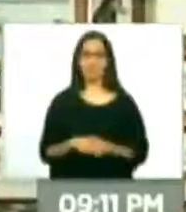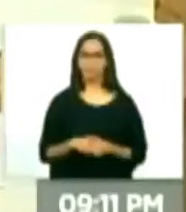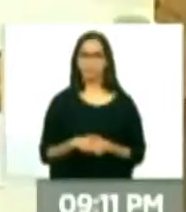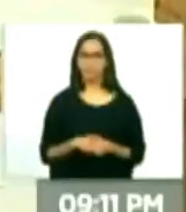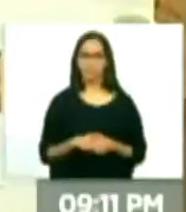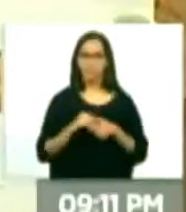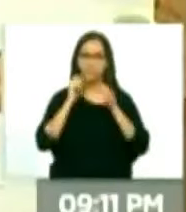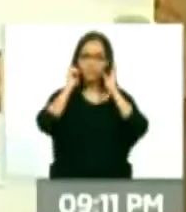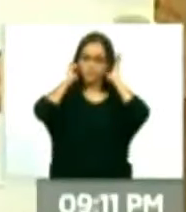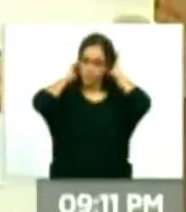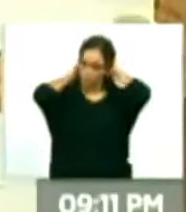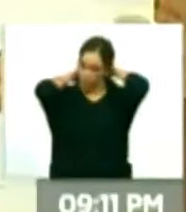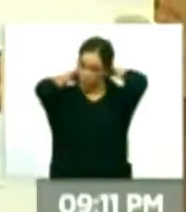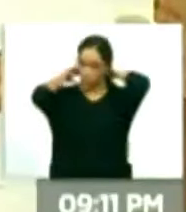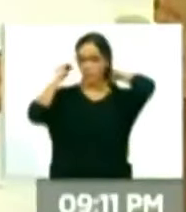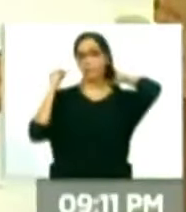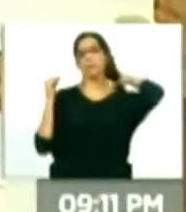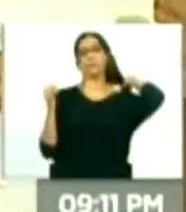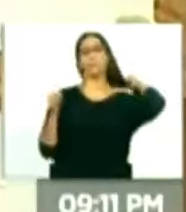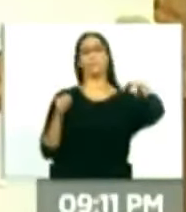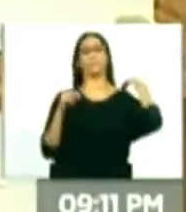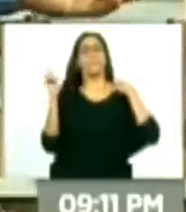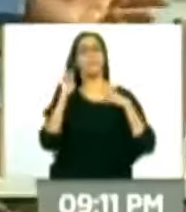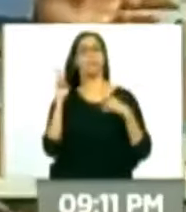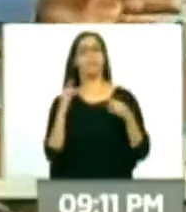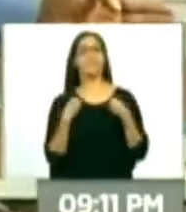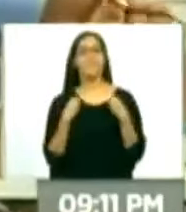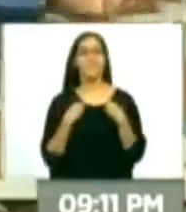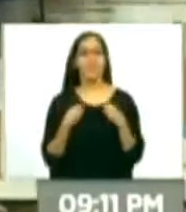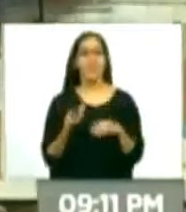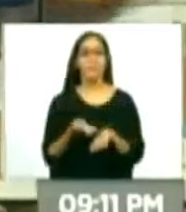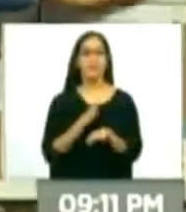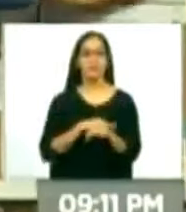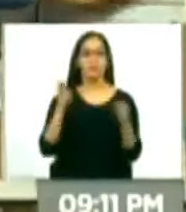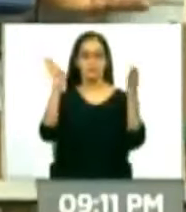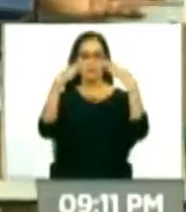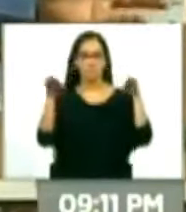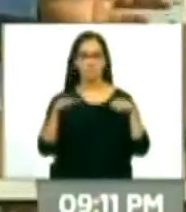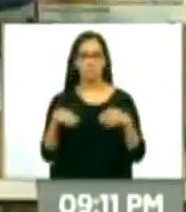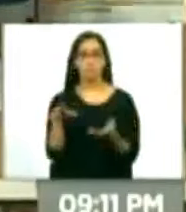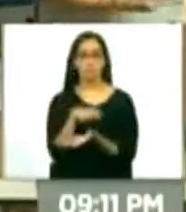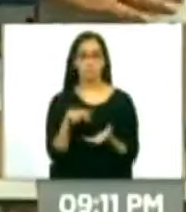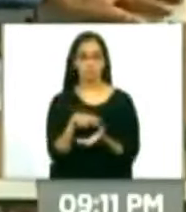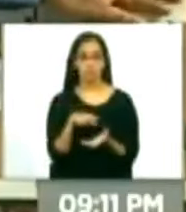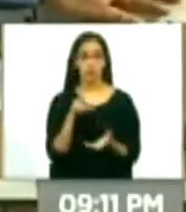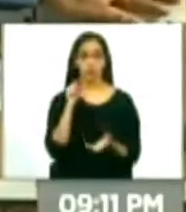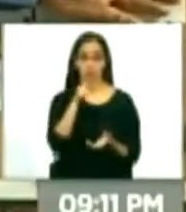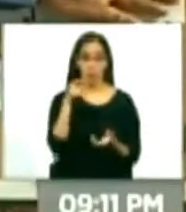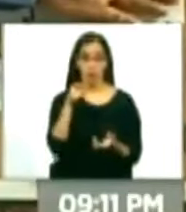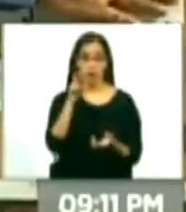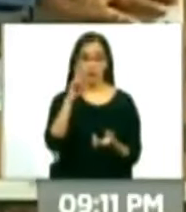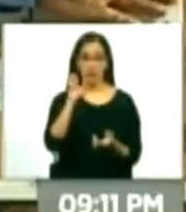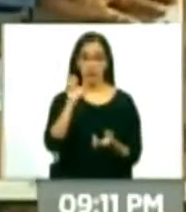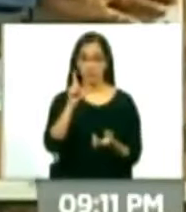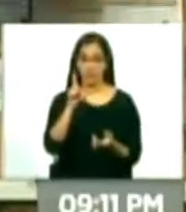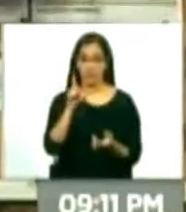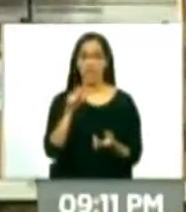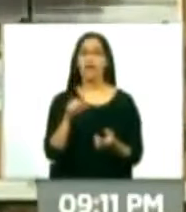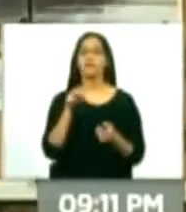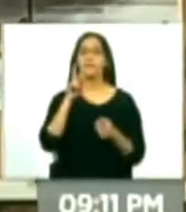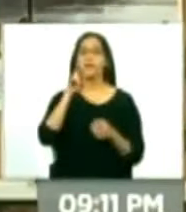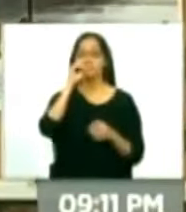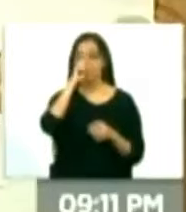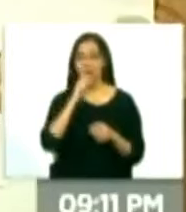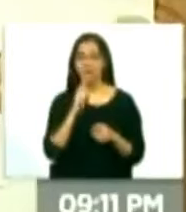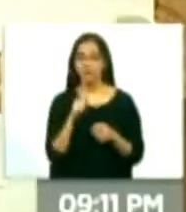Venezuela vivirá las peores navidades de su historia por la crisis. Usted busca a Alberto Ravel hace 20 años y dijo lo mismo.